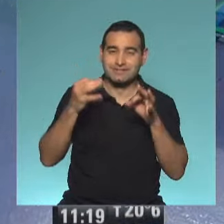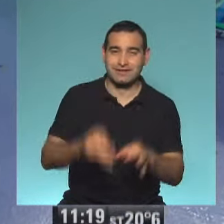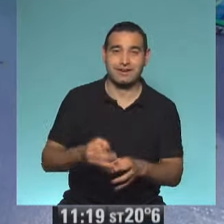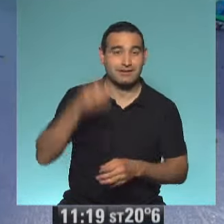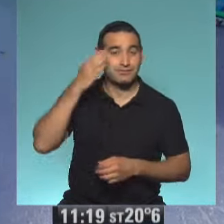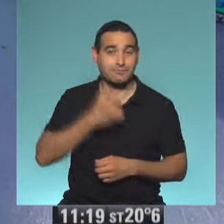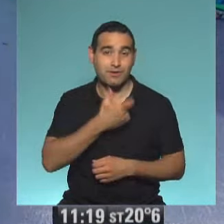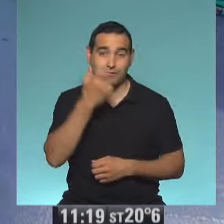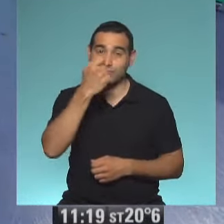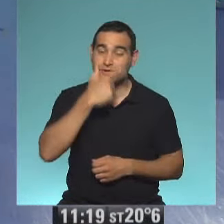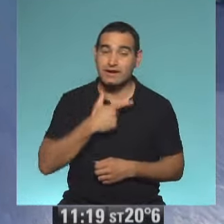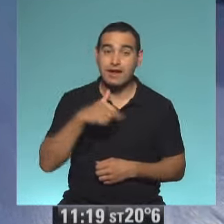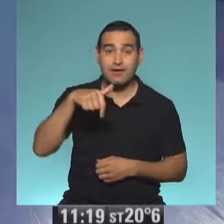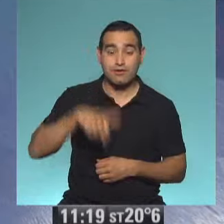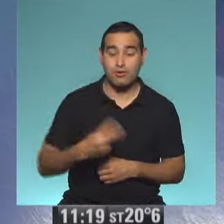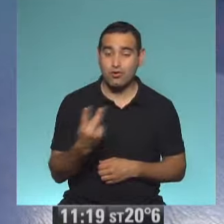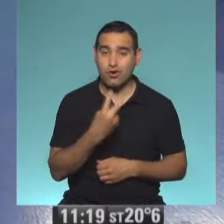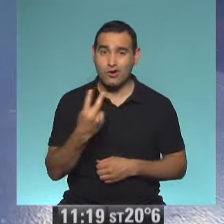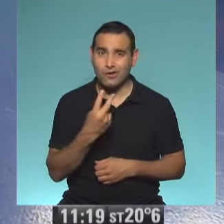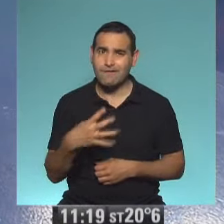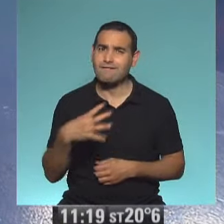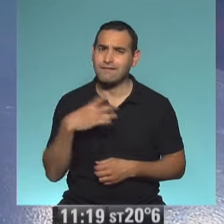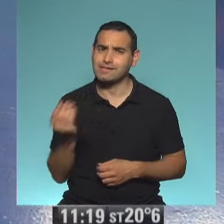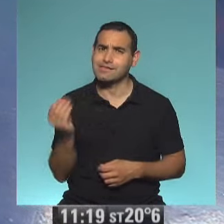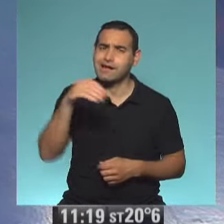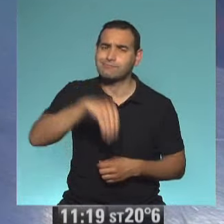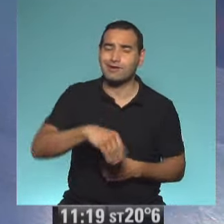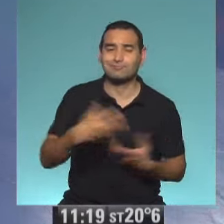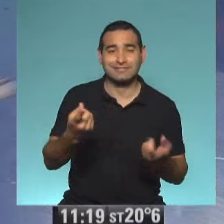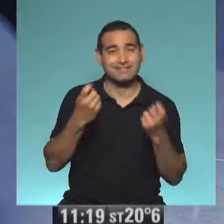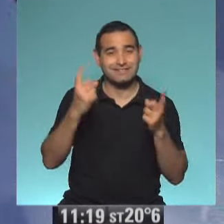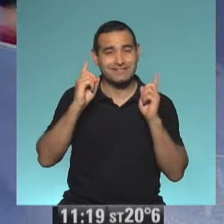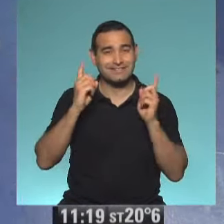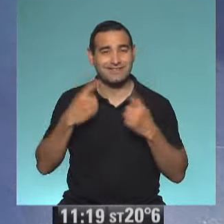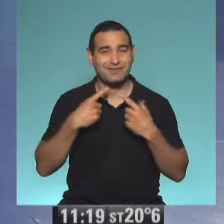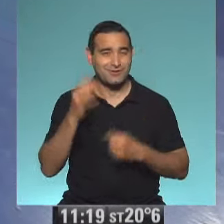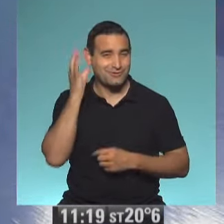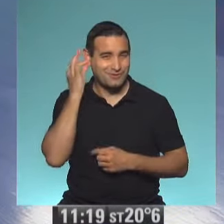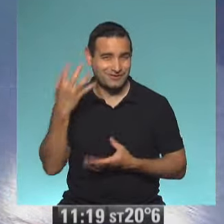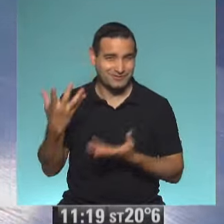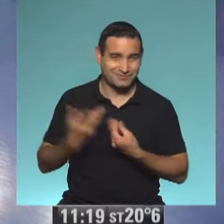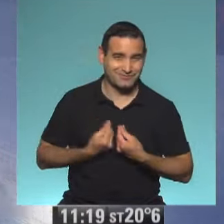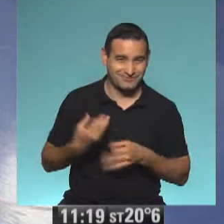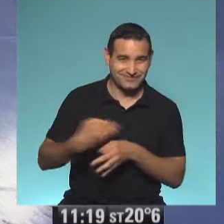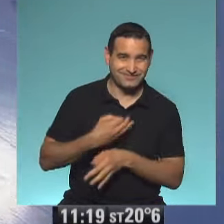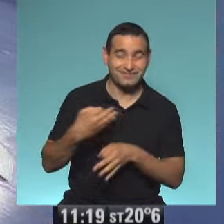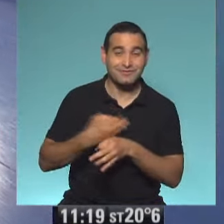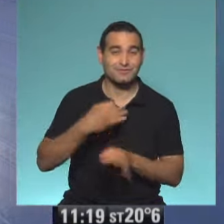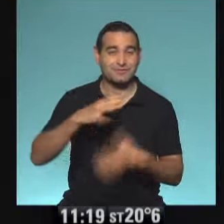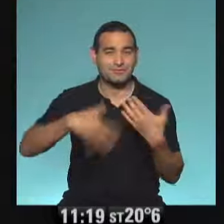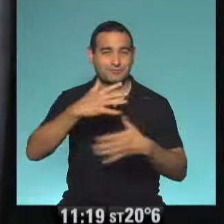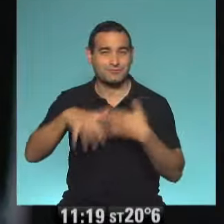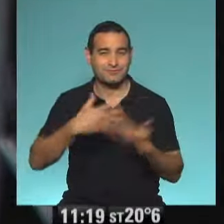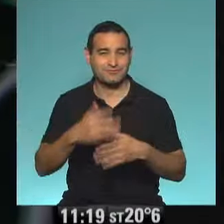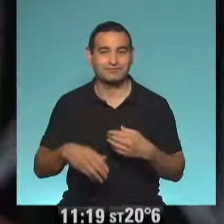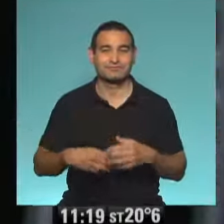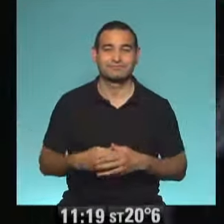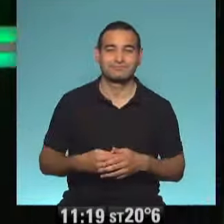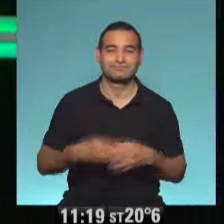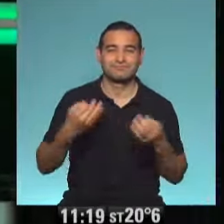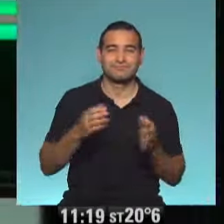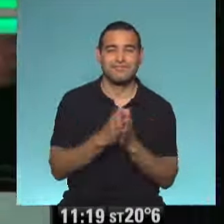y Agustina. Pero nuestra clase está incompleta todavía sin la señora Julia que nos guía. Con juegos, con cuadros,